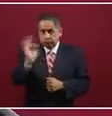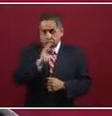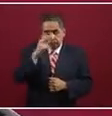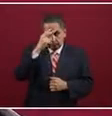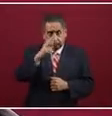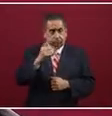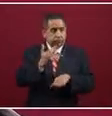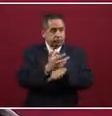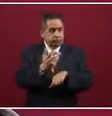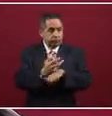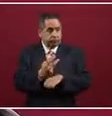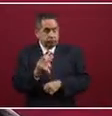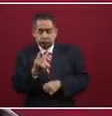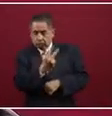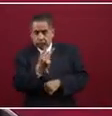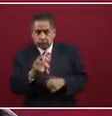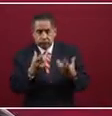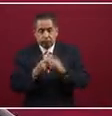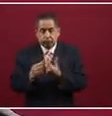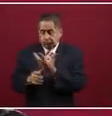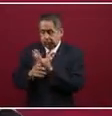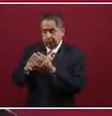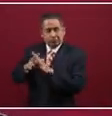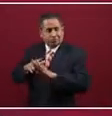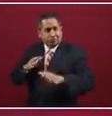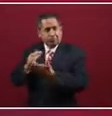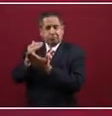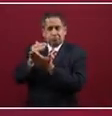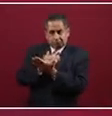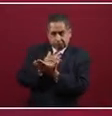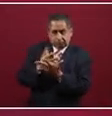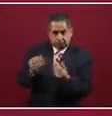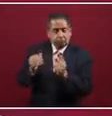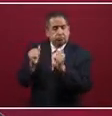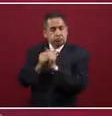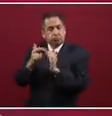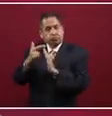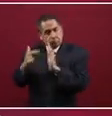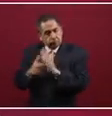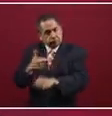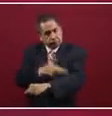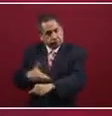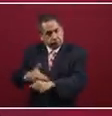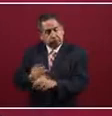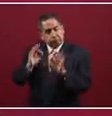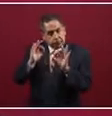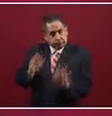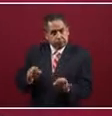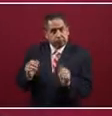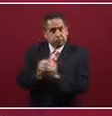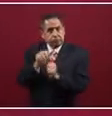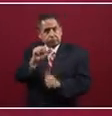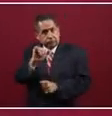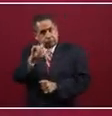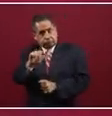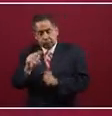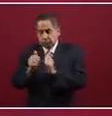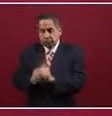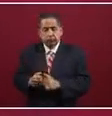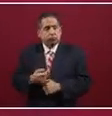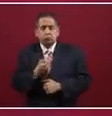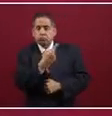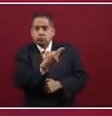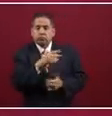México y los Estados Unidos a fin de enfrentar los flujos migratorios irregulares y las cuestiones de asilo, continuarán